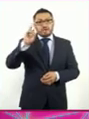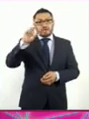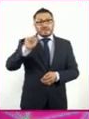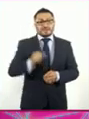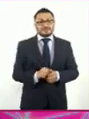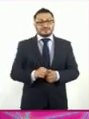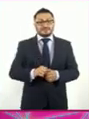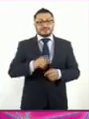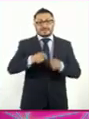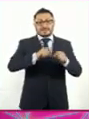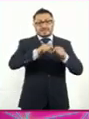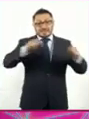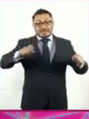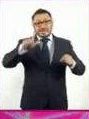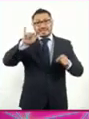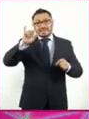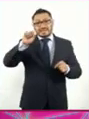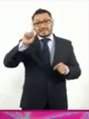listón,